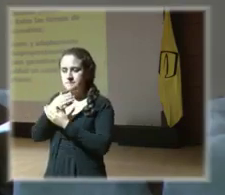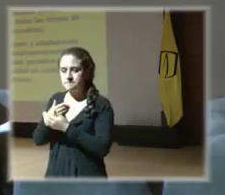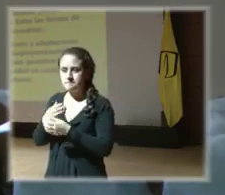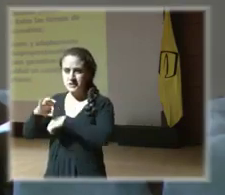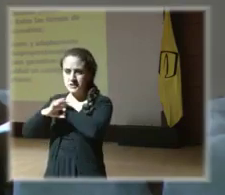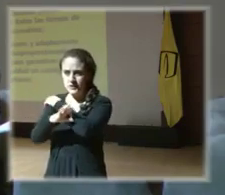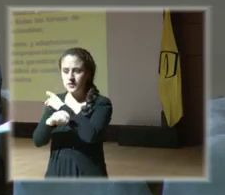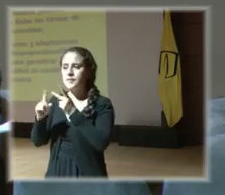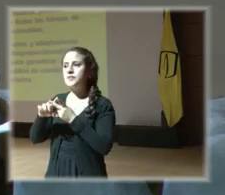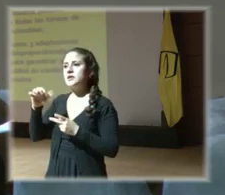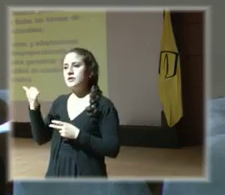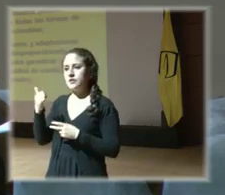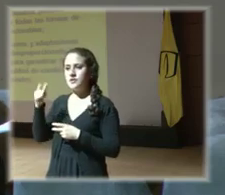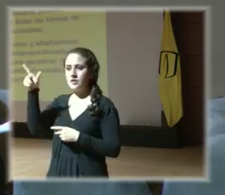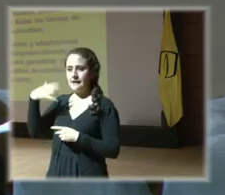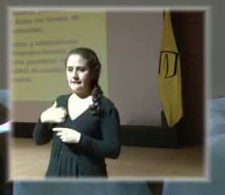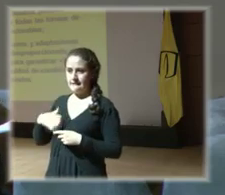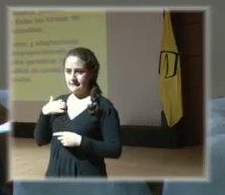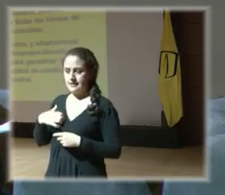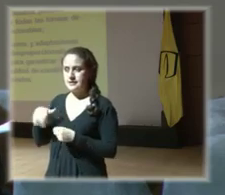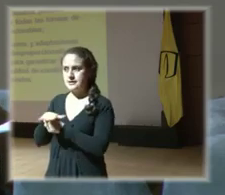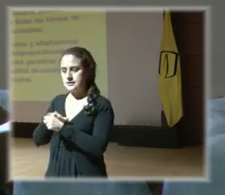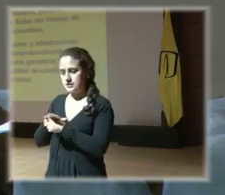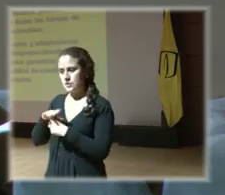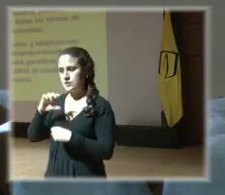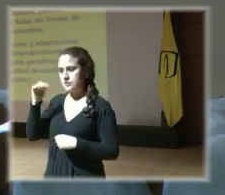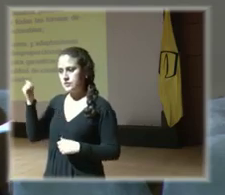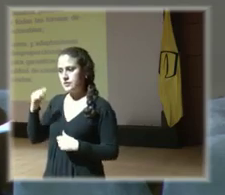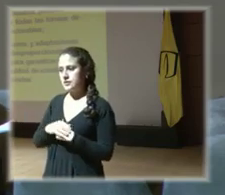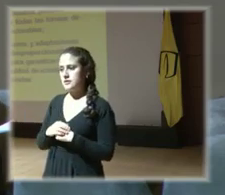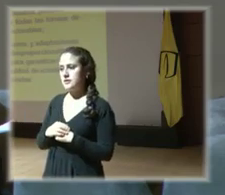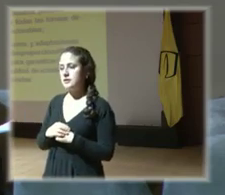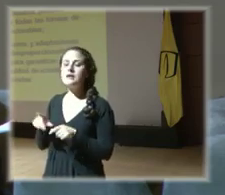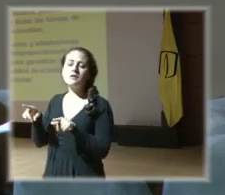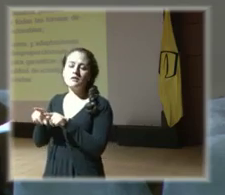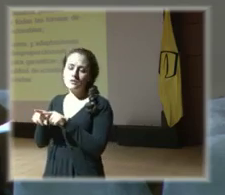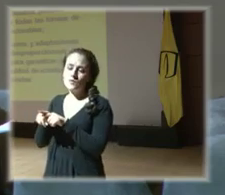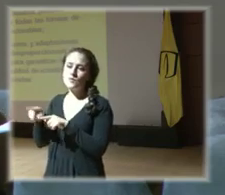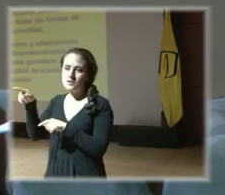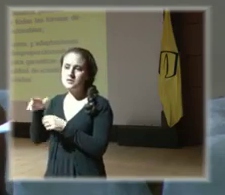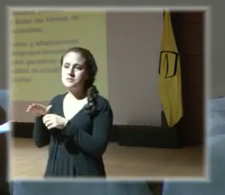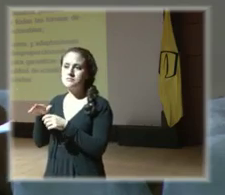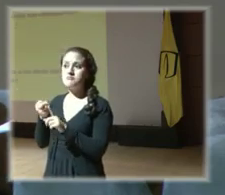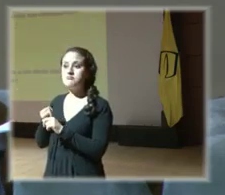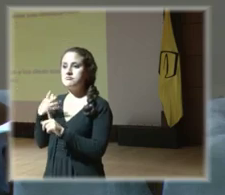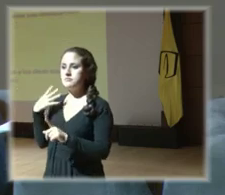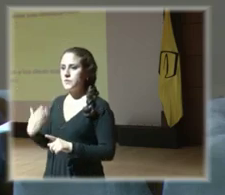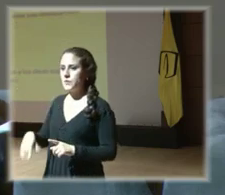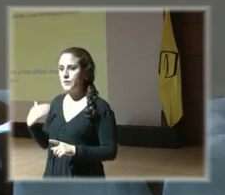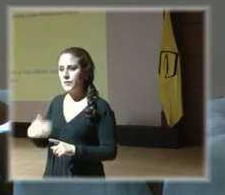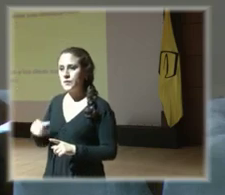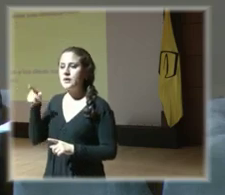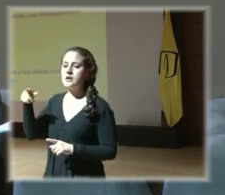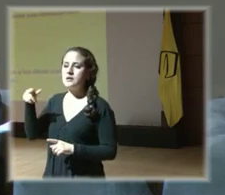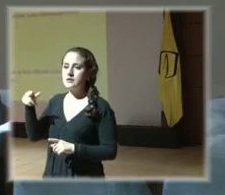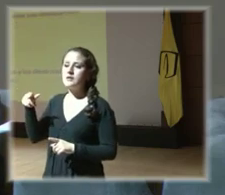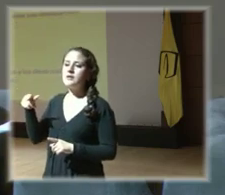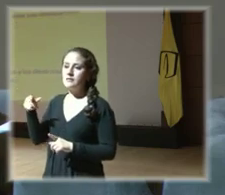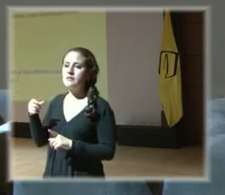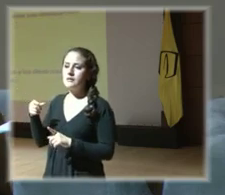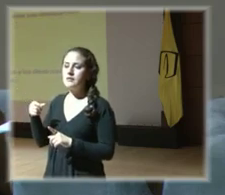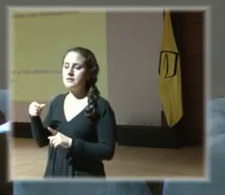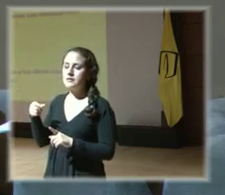También el caso de Furlán contra Argentina, que también de alguna forma ha impactado en cierta manera en